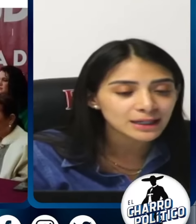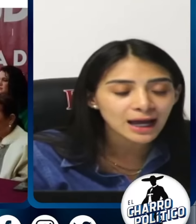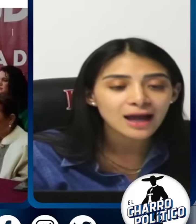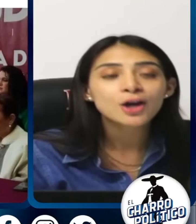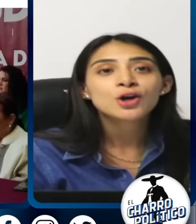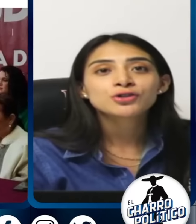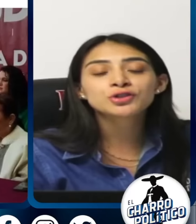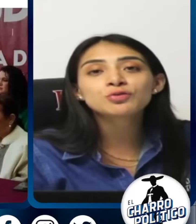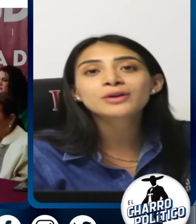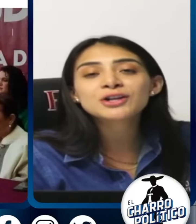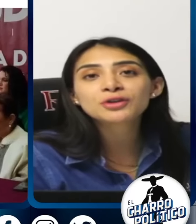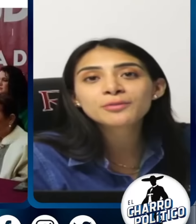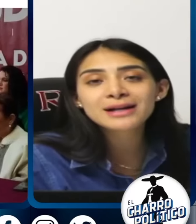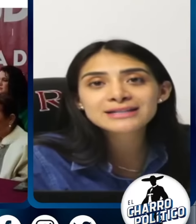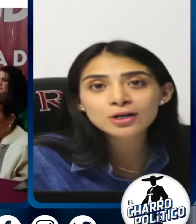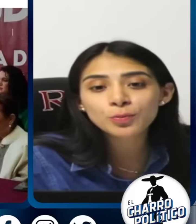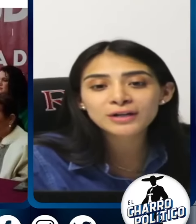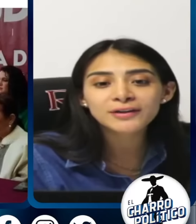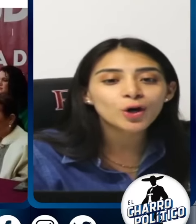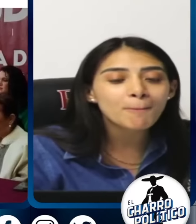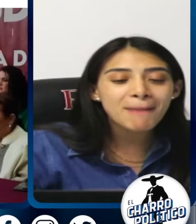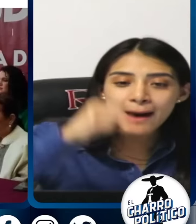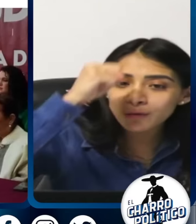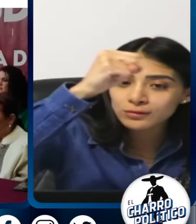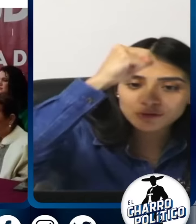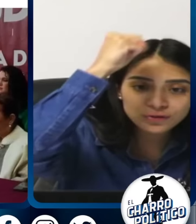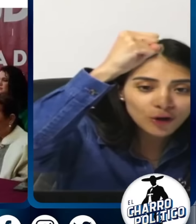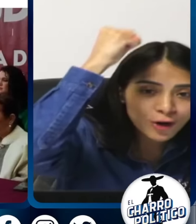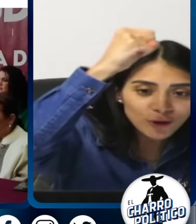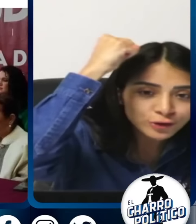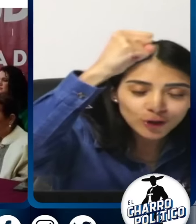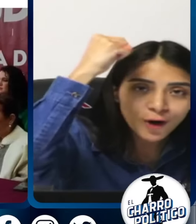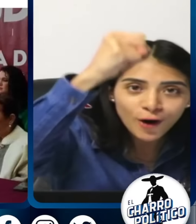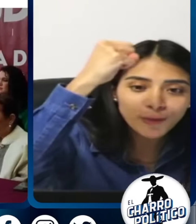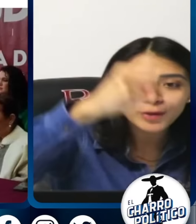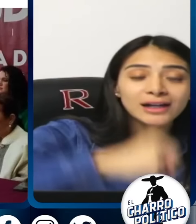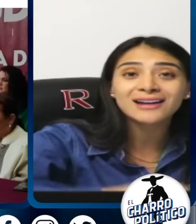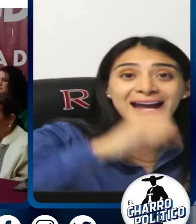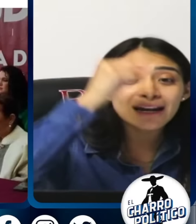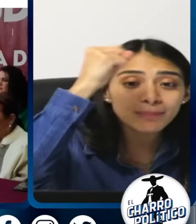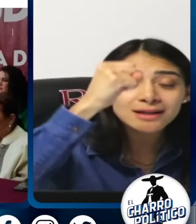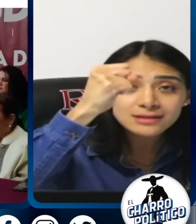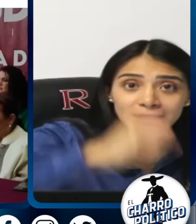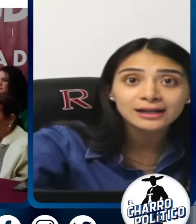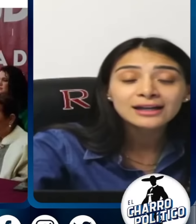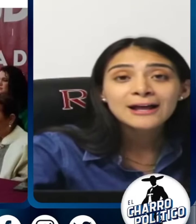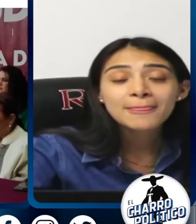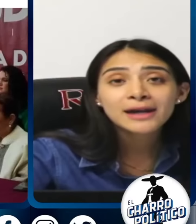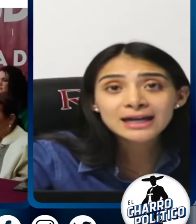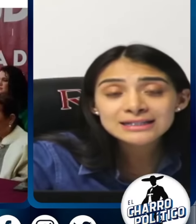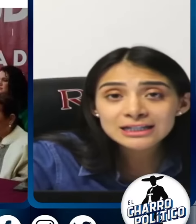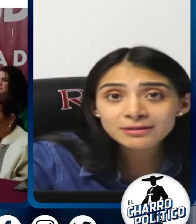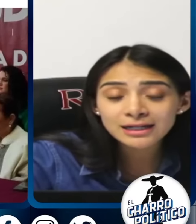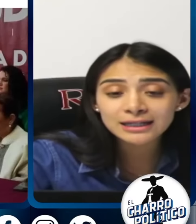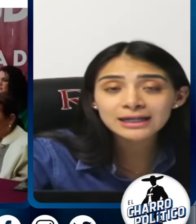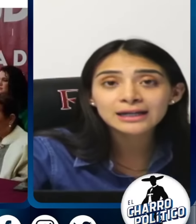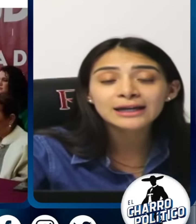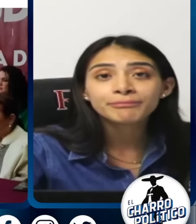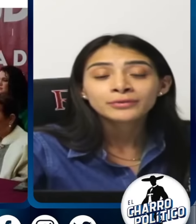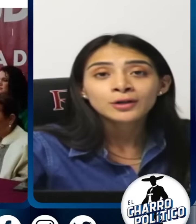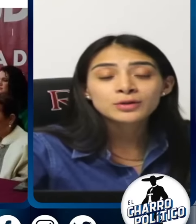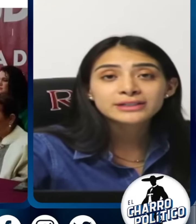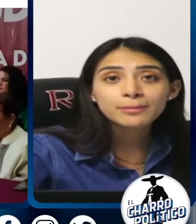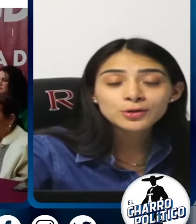querida familia, yo soy Juncal Solano para el Charro Político. Vámonos, todo, todo Morena, el plan C. De nada sirve que